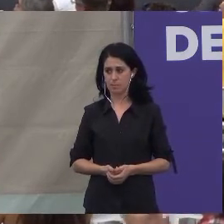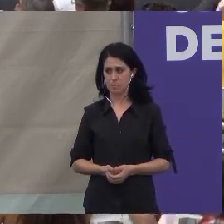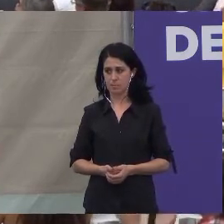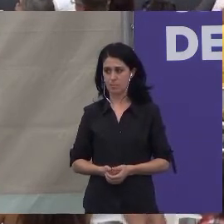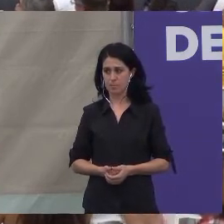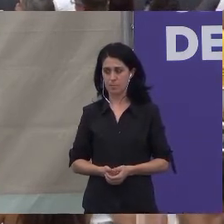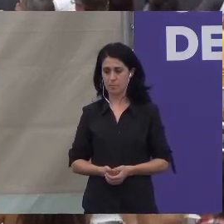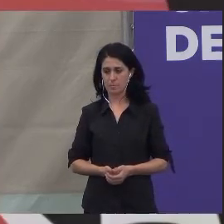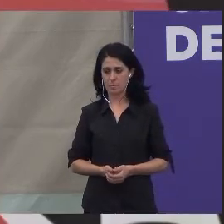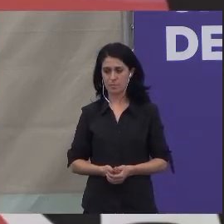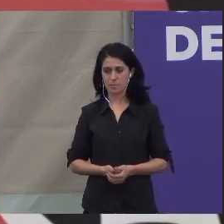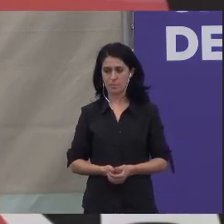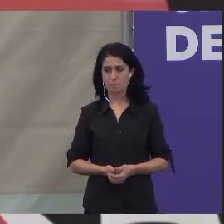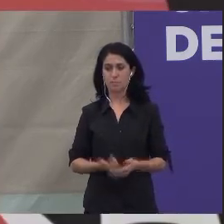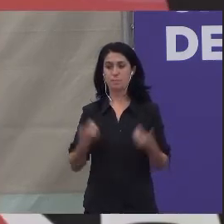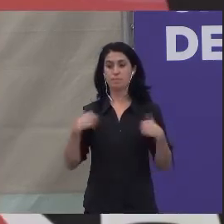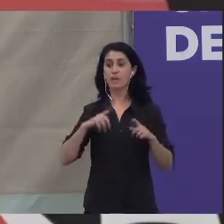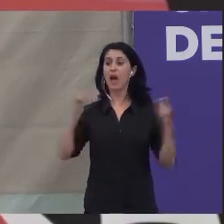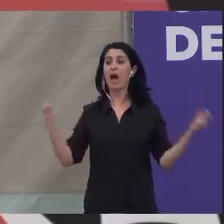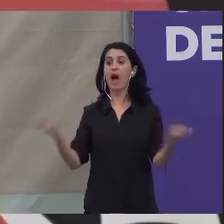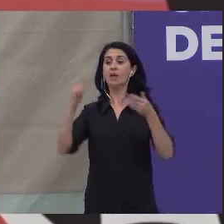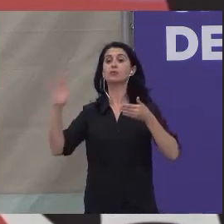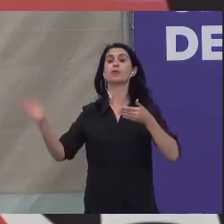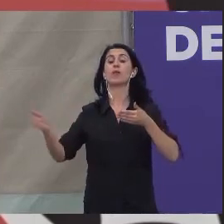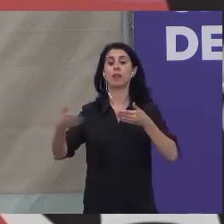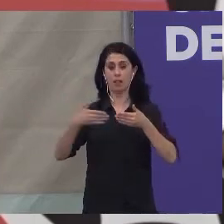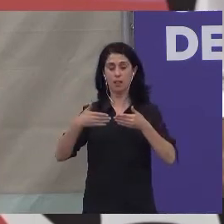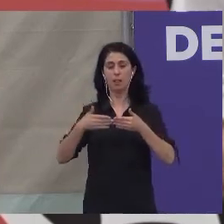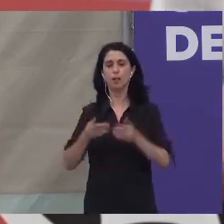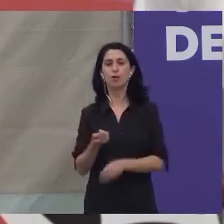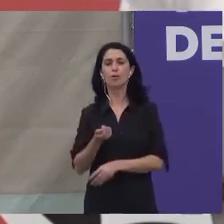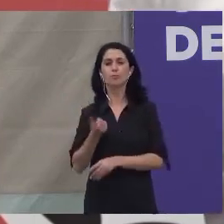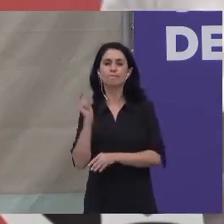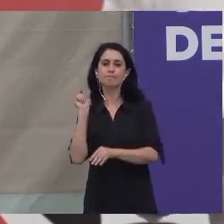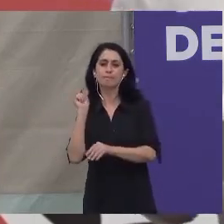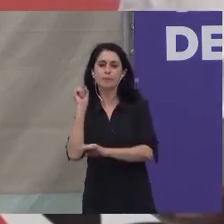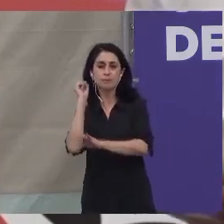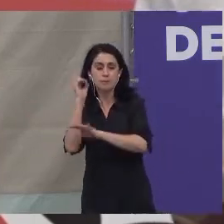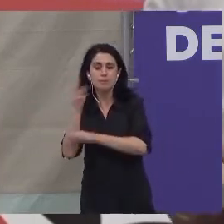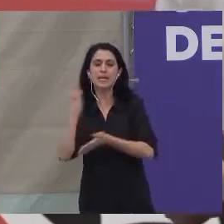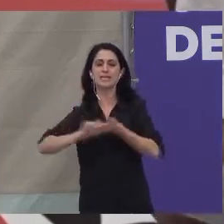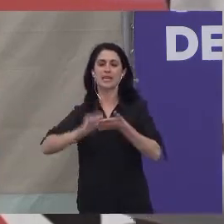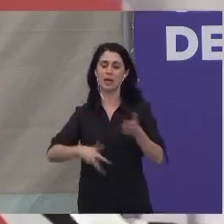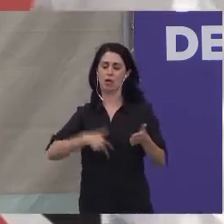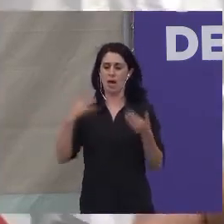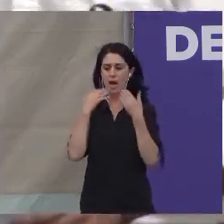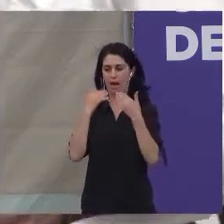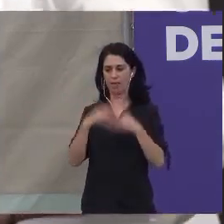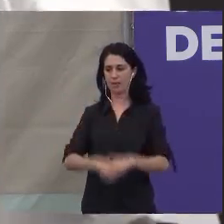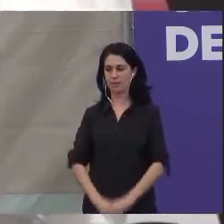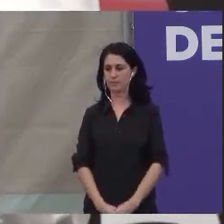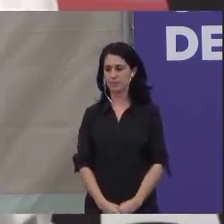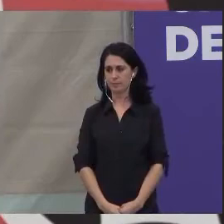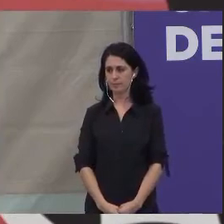A continuación, y para cerrar el acto, va a hablar unos minutos nuestro secretario general. Muchas gracias.